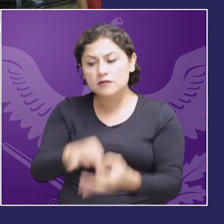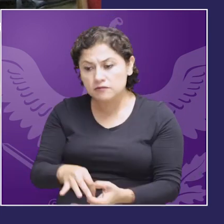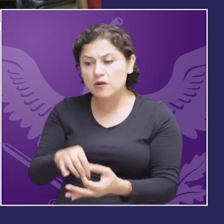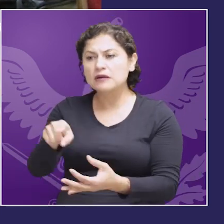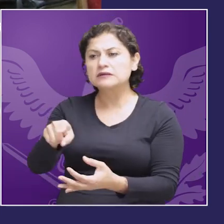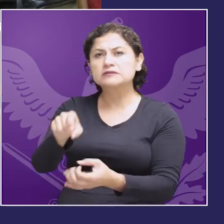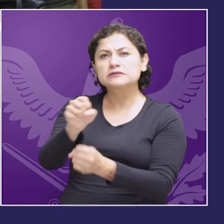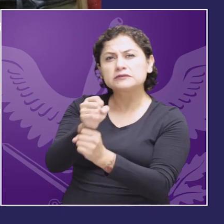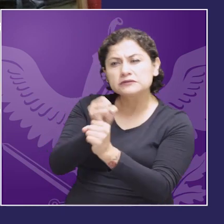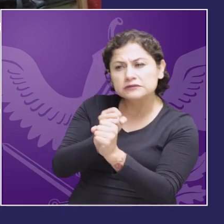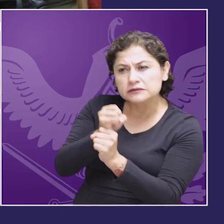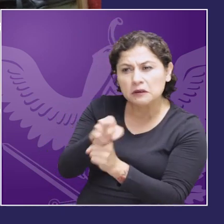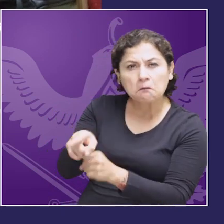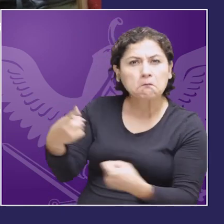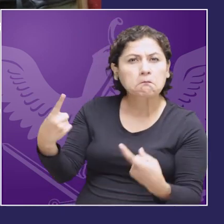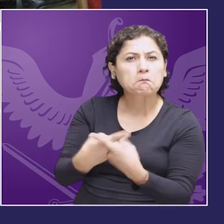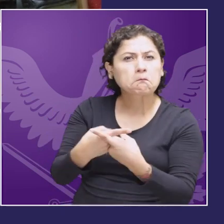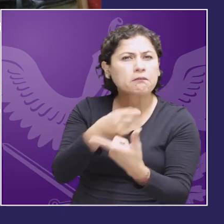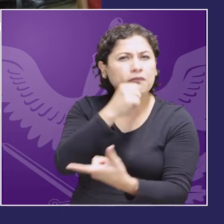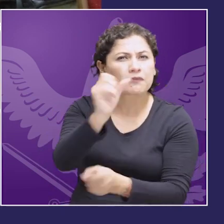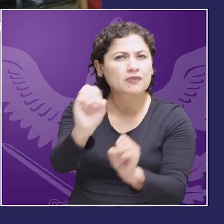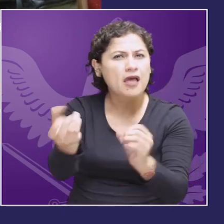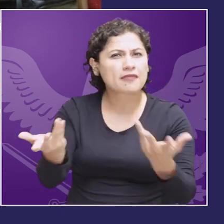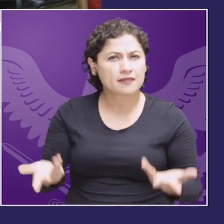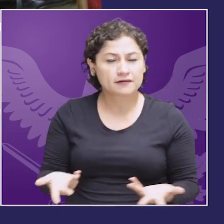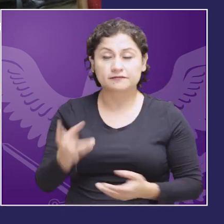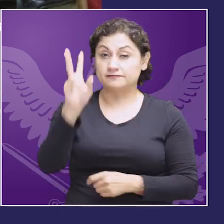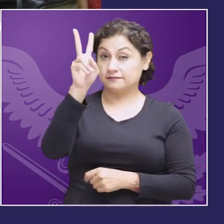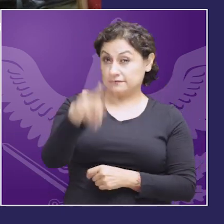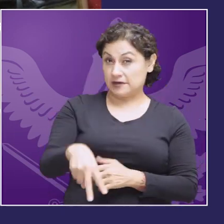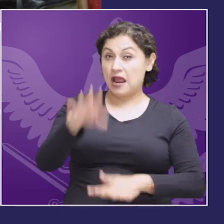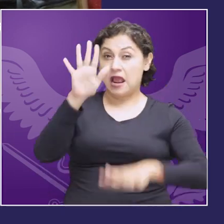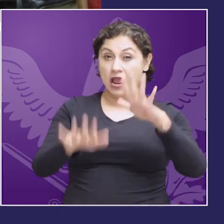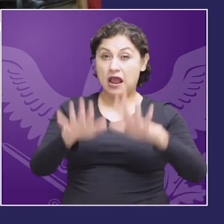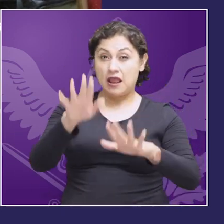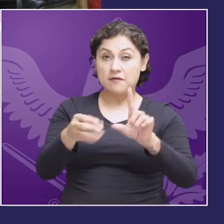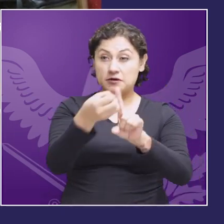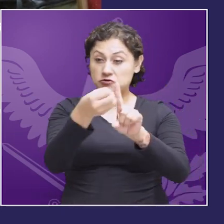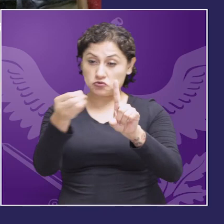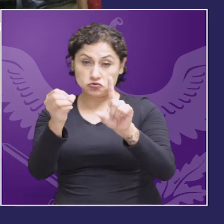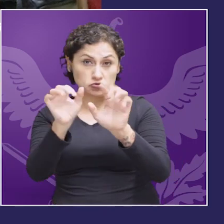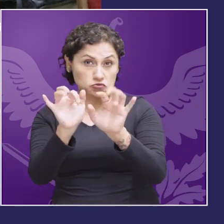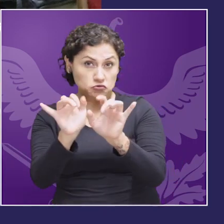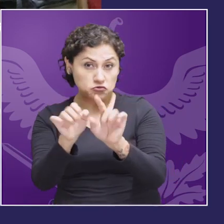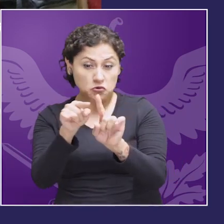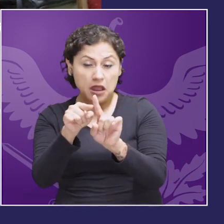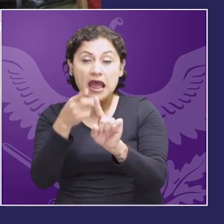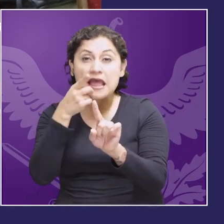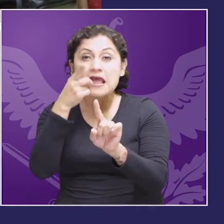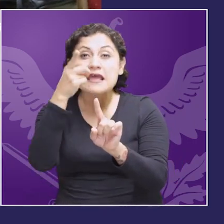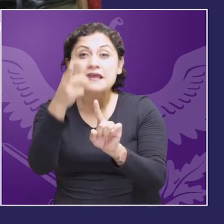el que se dijo que el defensor tenía la idea de una víctima ideal y que eso era un